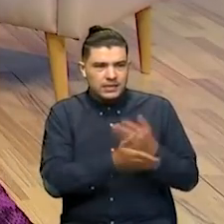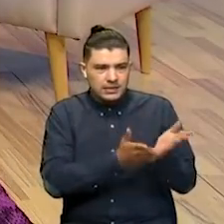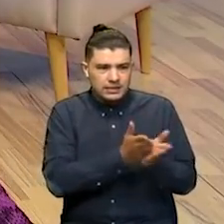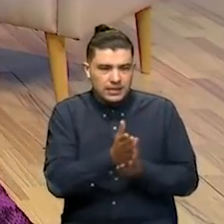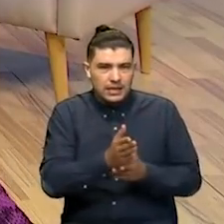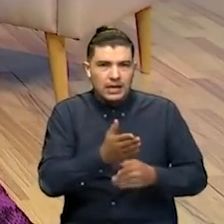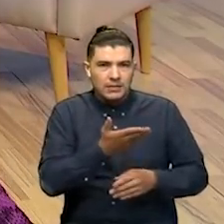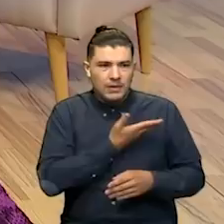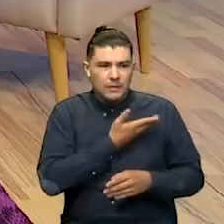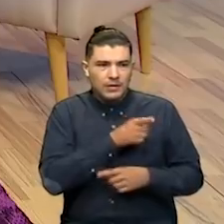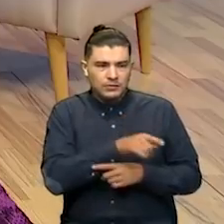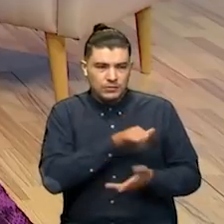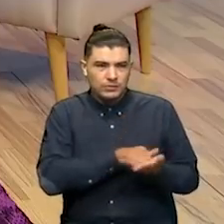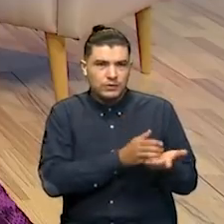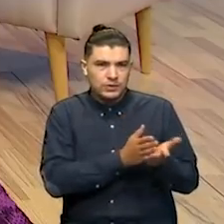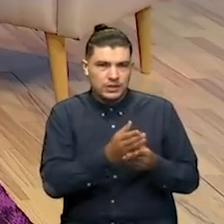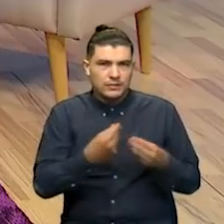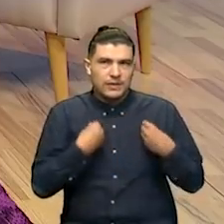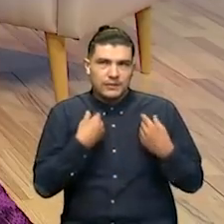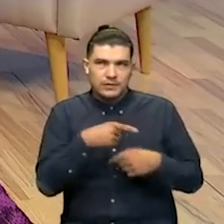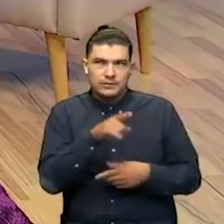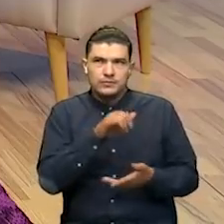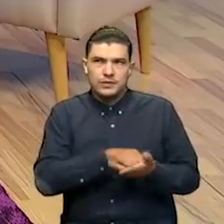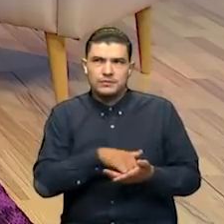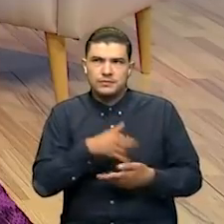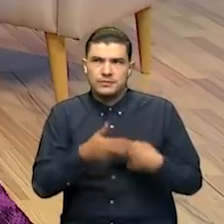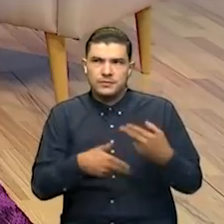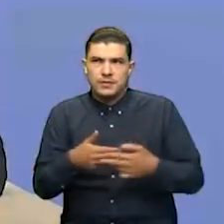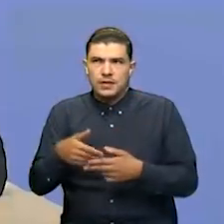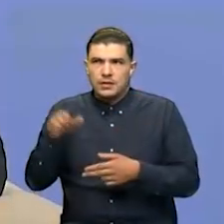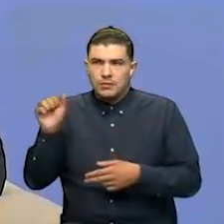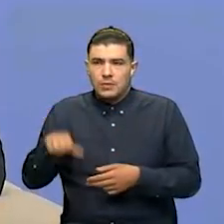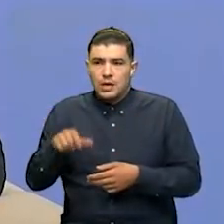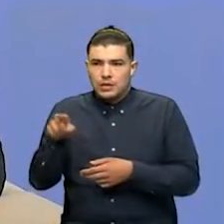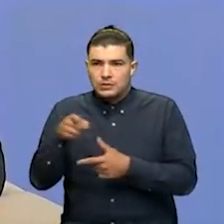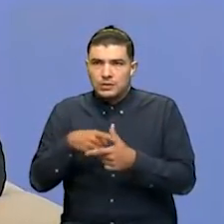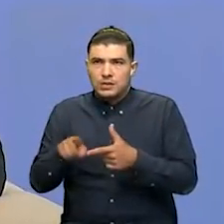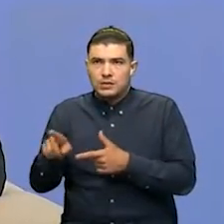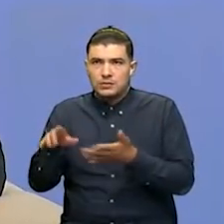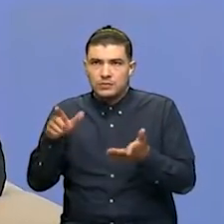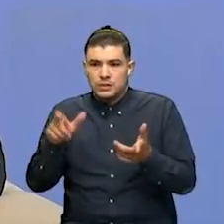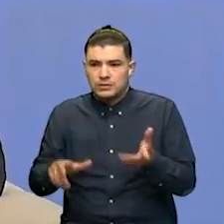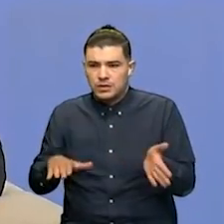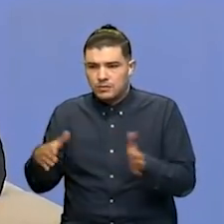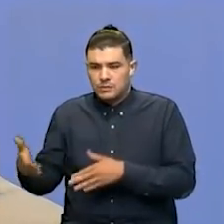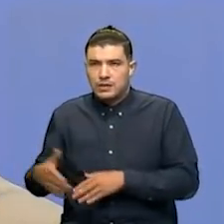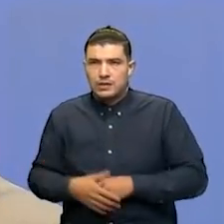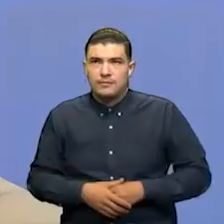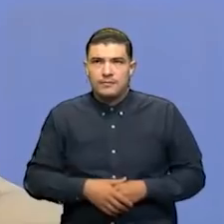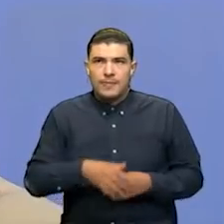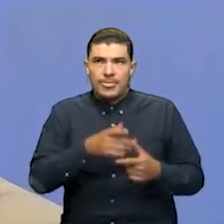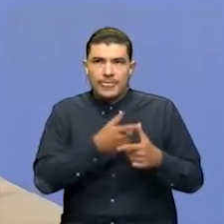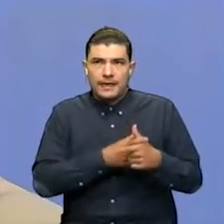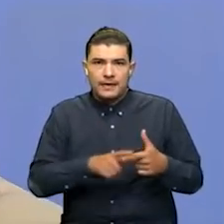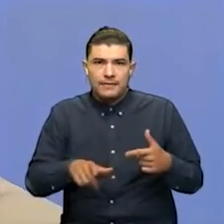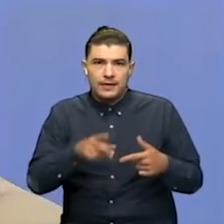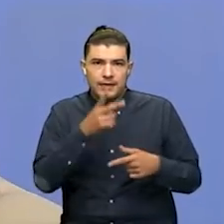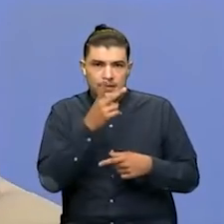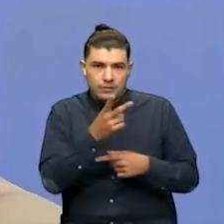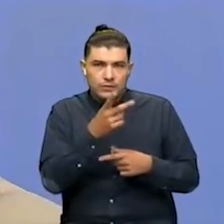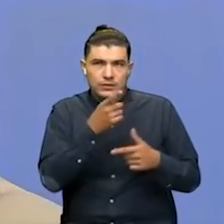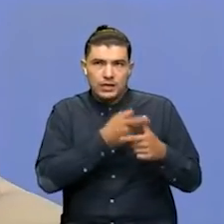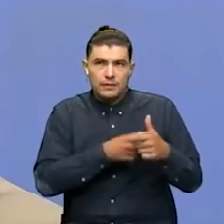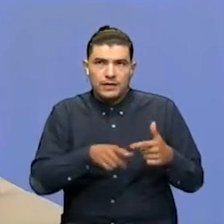es la mamá de él, vive todavía. Se repartiría la porción del que ya falleció. O sea, se divide en 2, digamos,